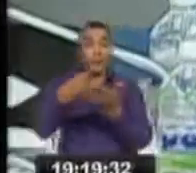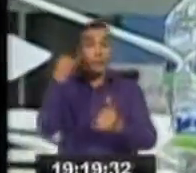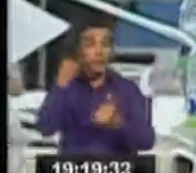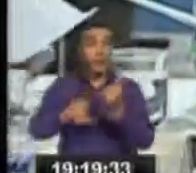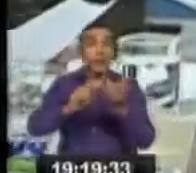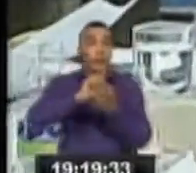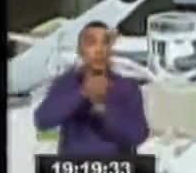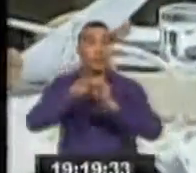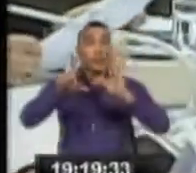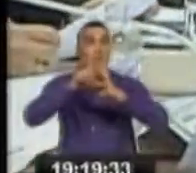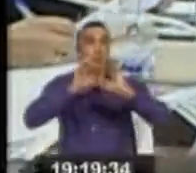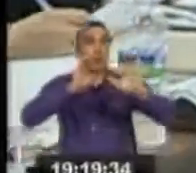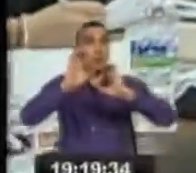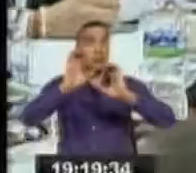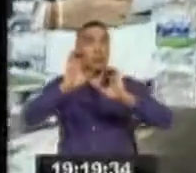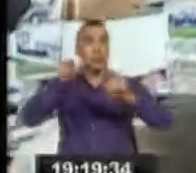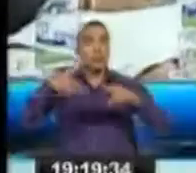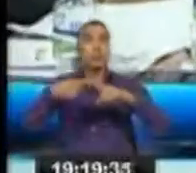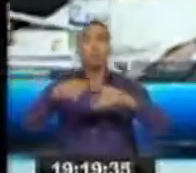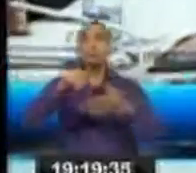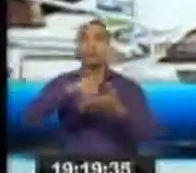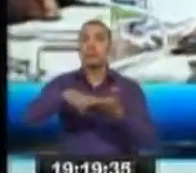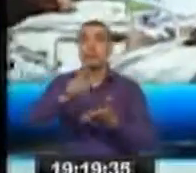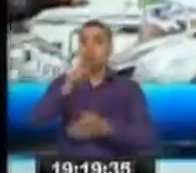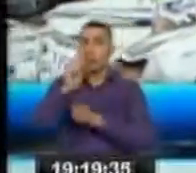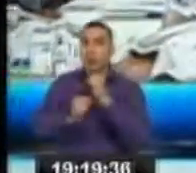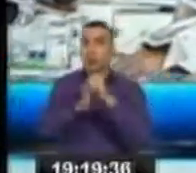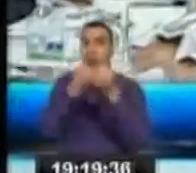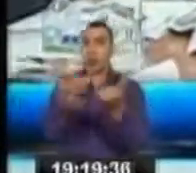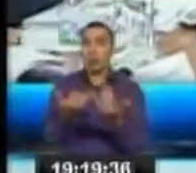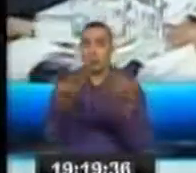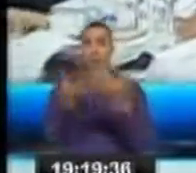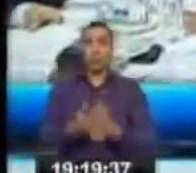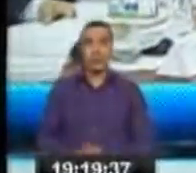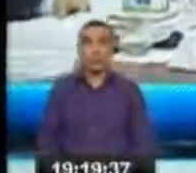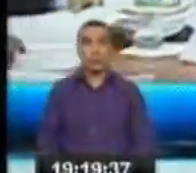cambios en la ley de comunicación se concrete este año. Cristian Hidalgo, TC Televisión.